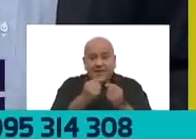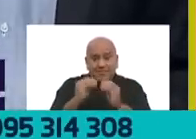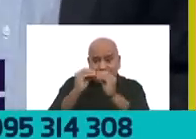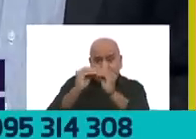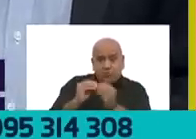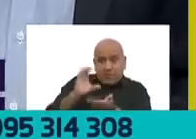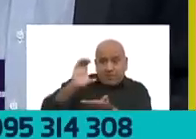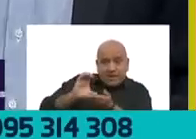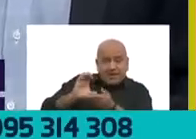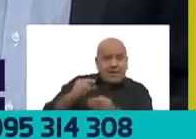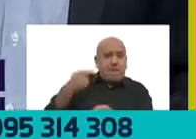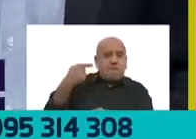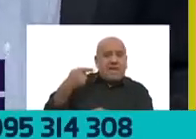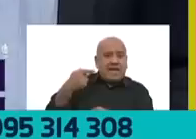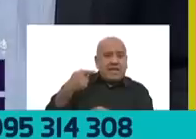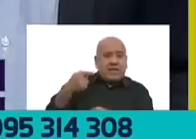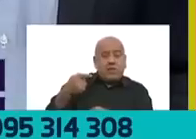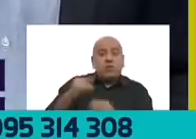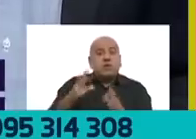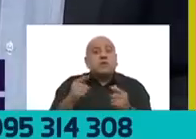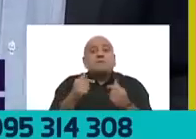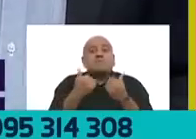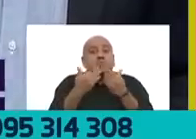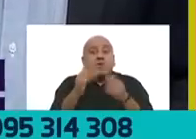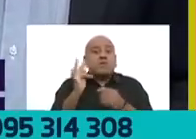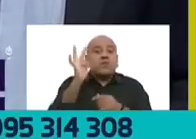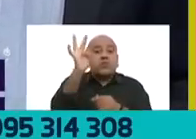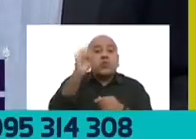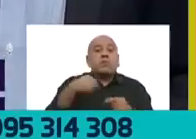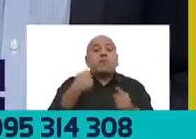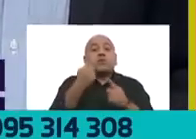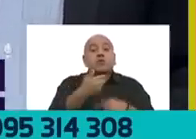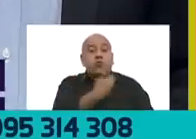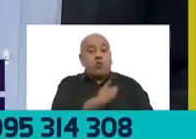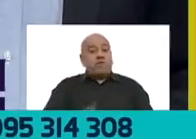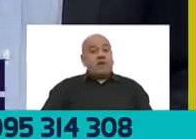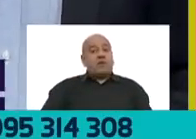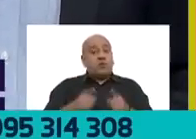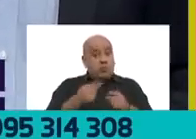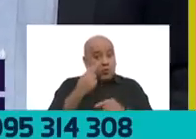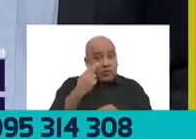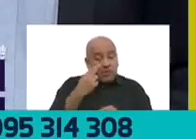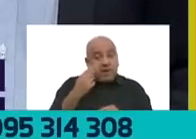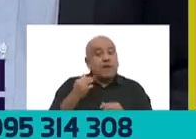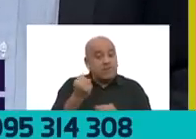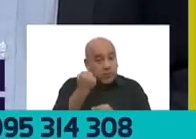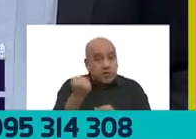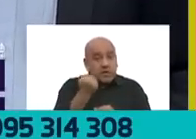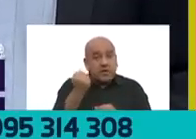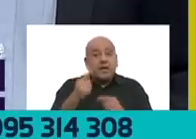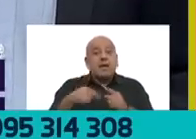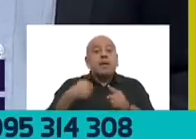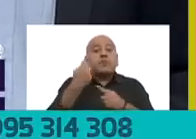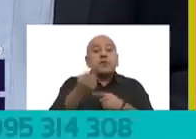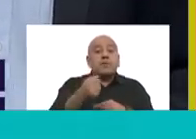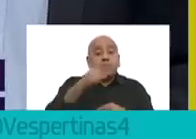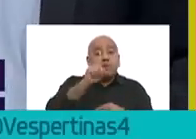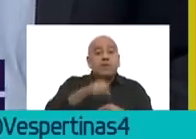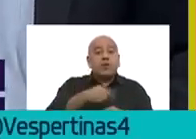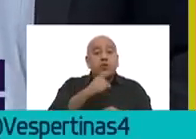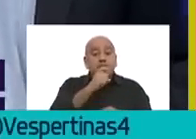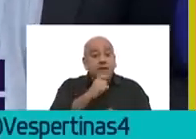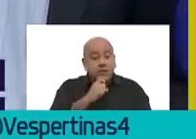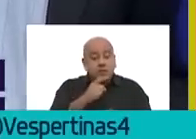quedaba medio ahí hay un lugarcito solo ya no lo explico cristina morán donde hay que mirar y no sé es